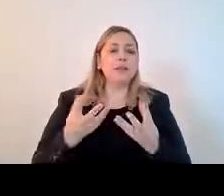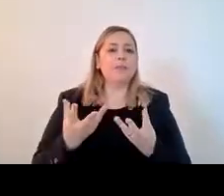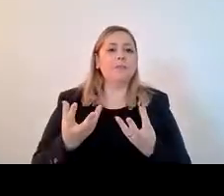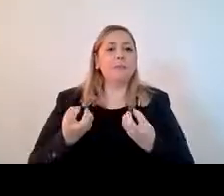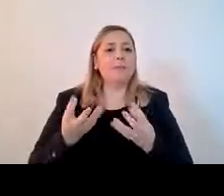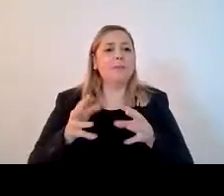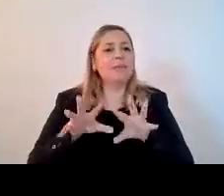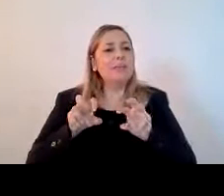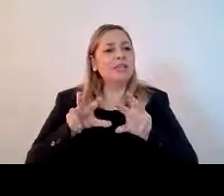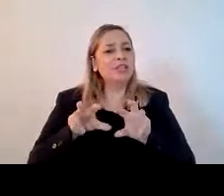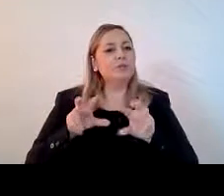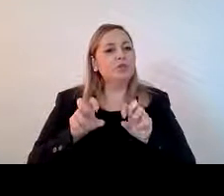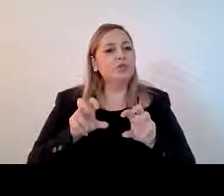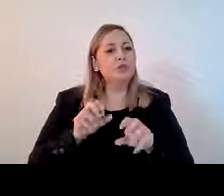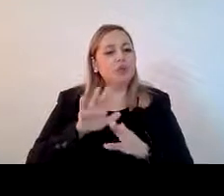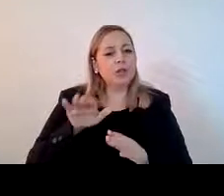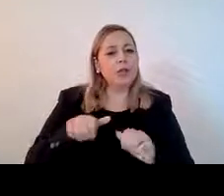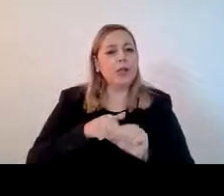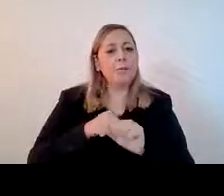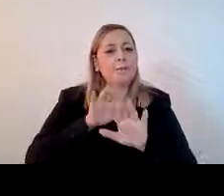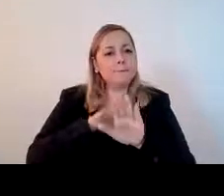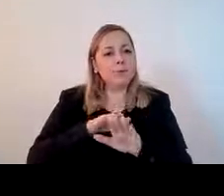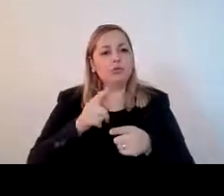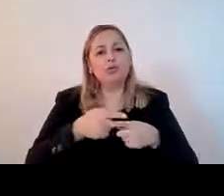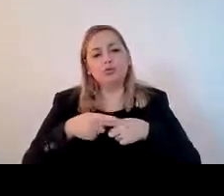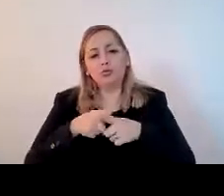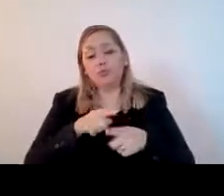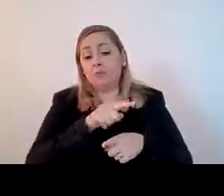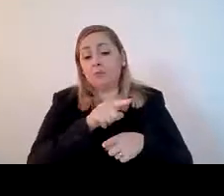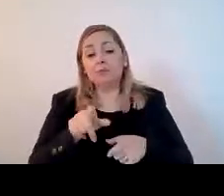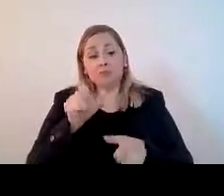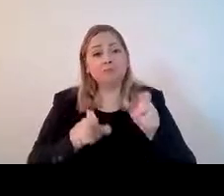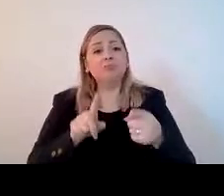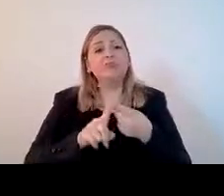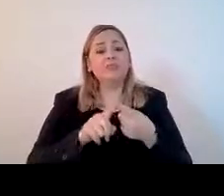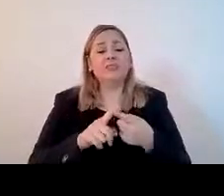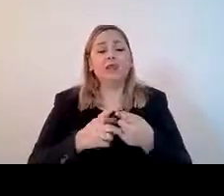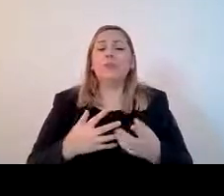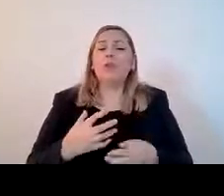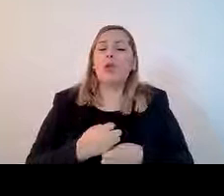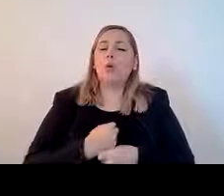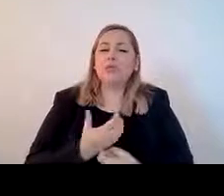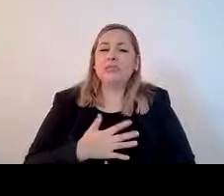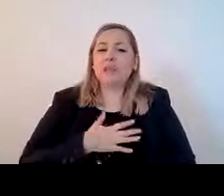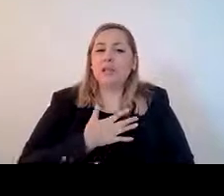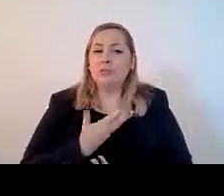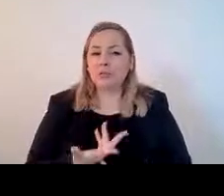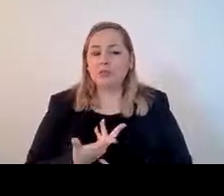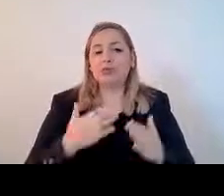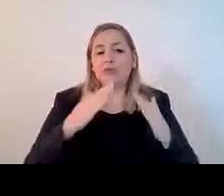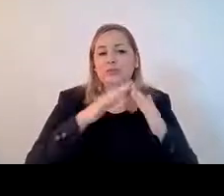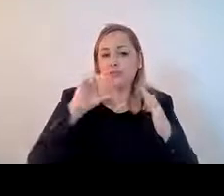general los resultados apuntaron a que los participantes tenían bastantes niveles de angustia emocional durante el encierro